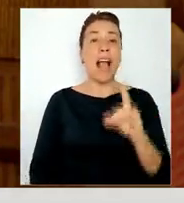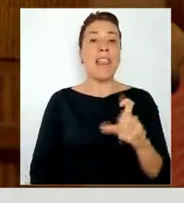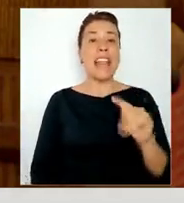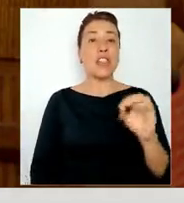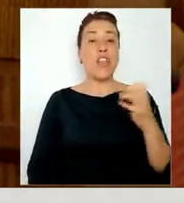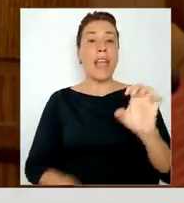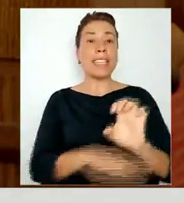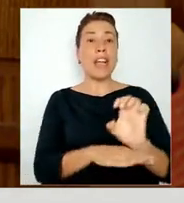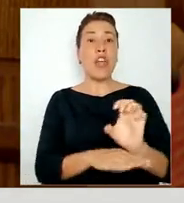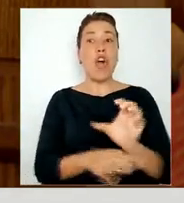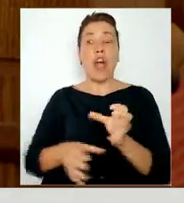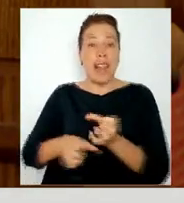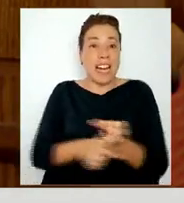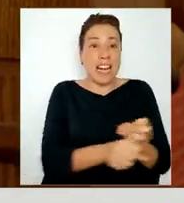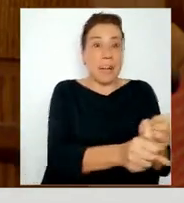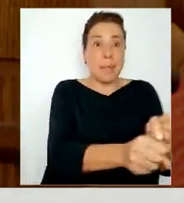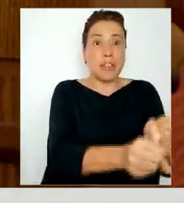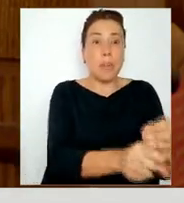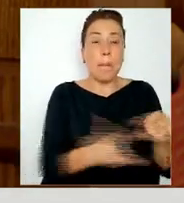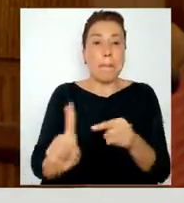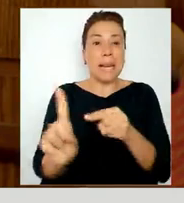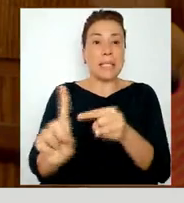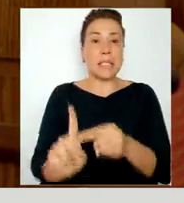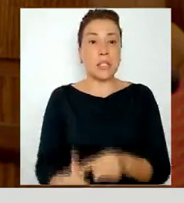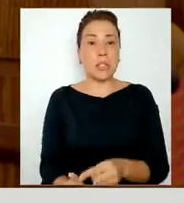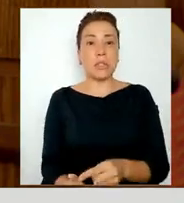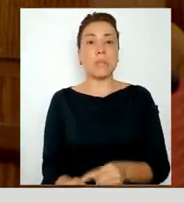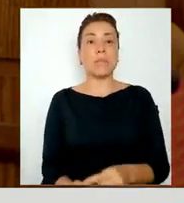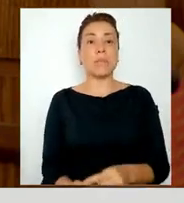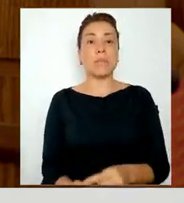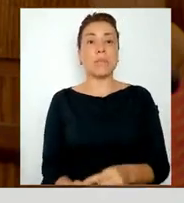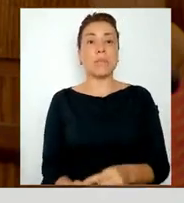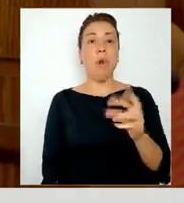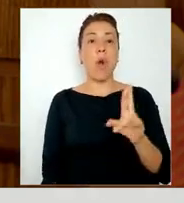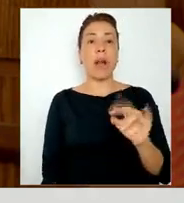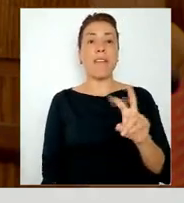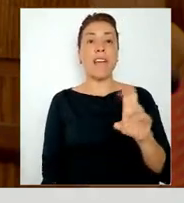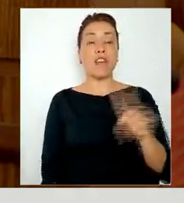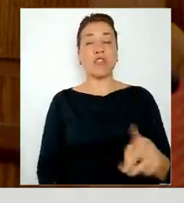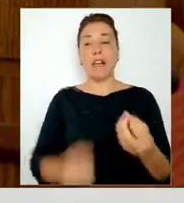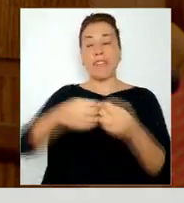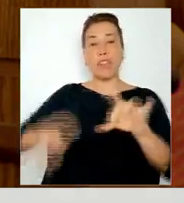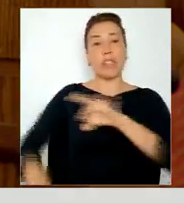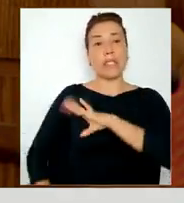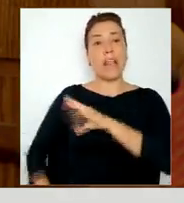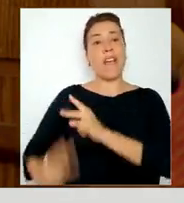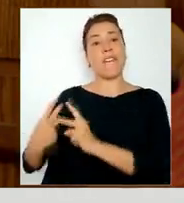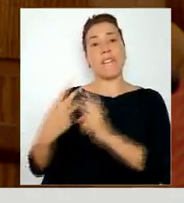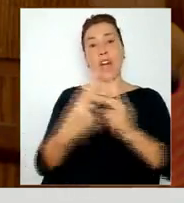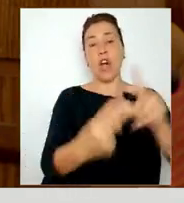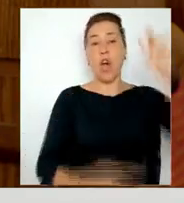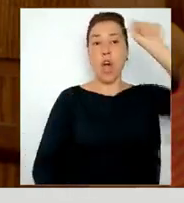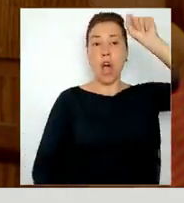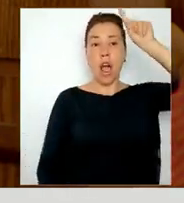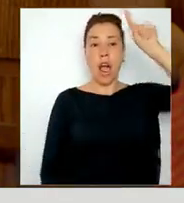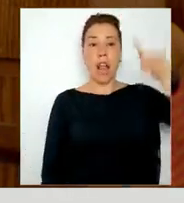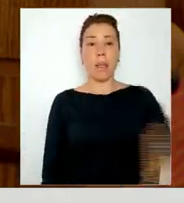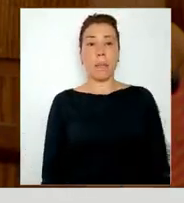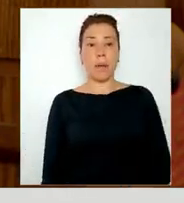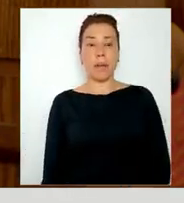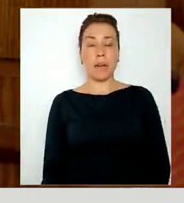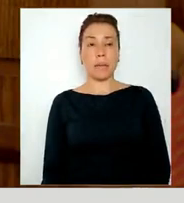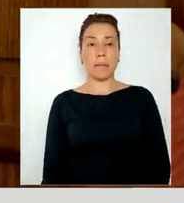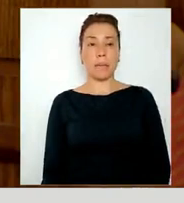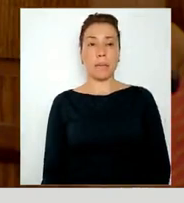y en consecuencia un riveros tuvo que abandonar chile y viajar a Alemania sin embargo su